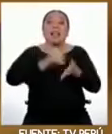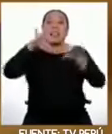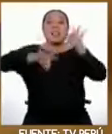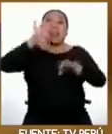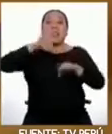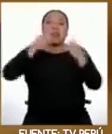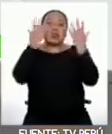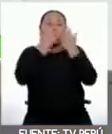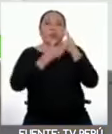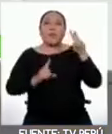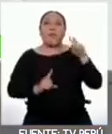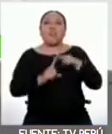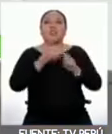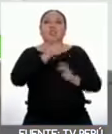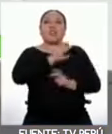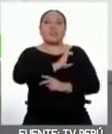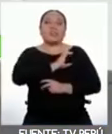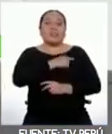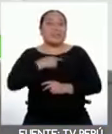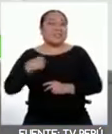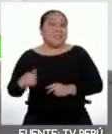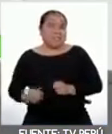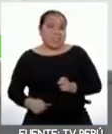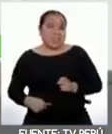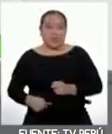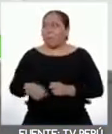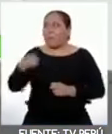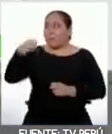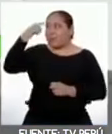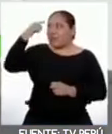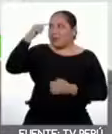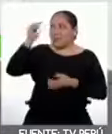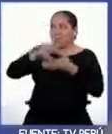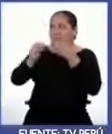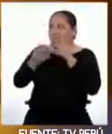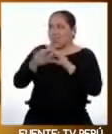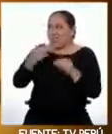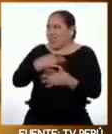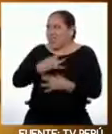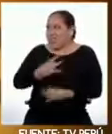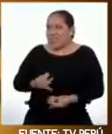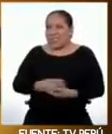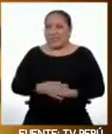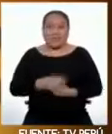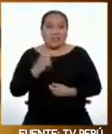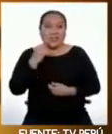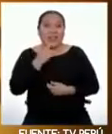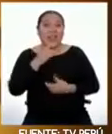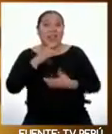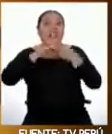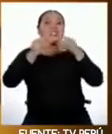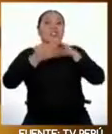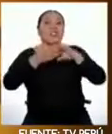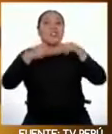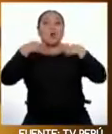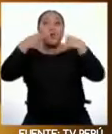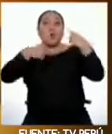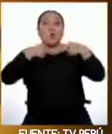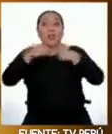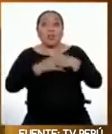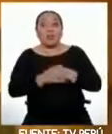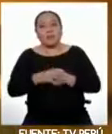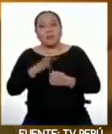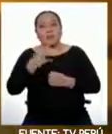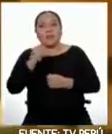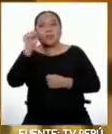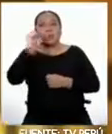sombras nació en China. Uy, me parece que se viene una historia súper interesante. Cuenta la leyenda que, alrededor del